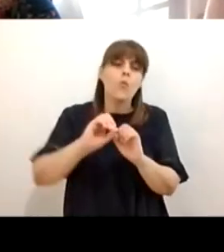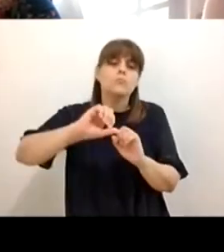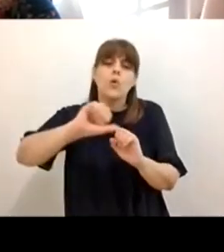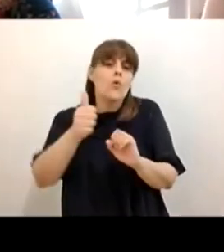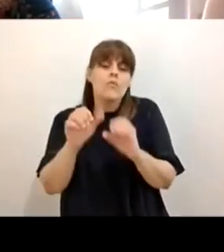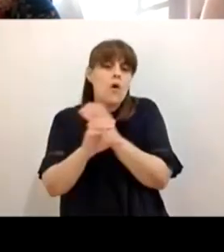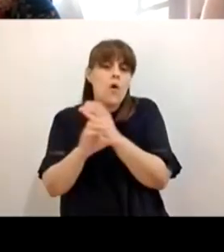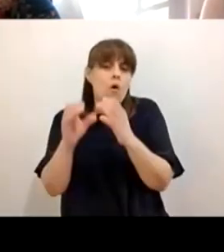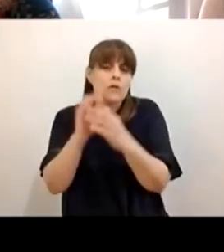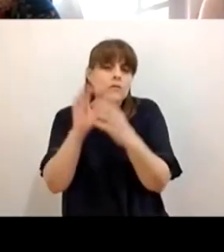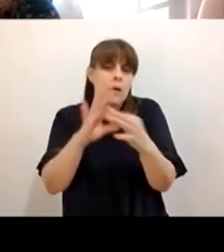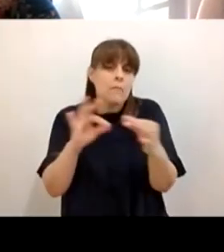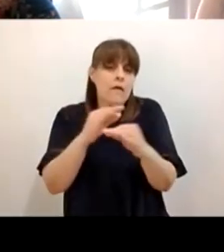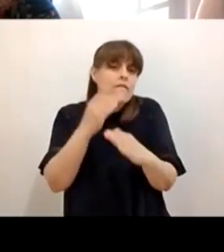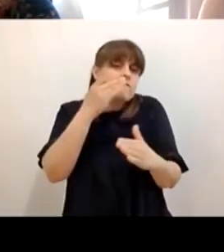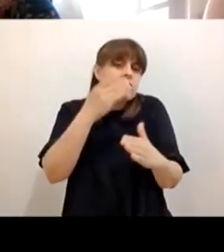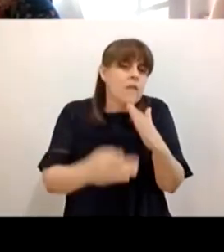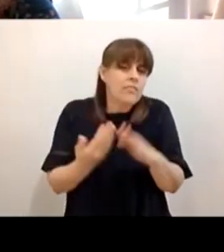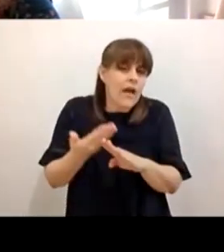ya no les dio tiempo de decir